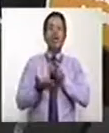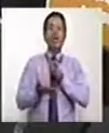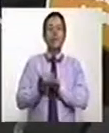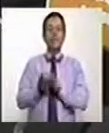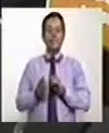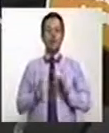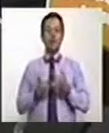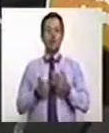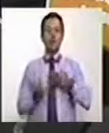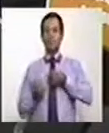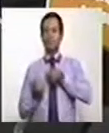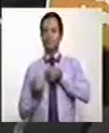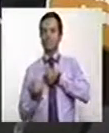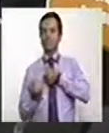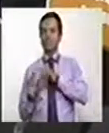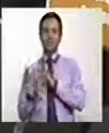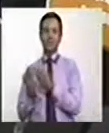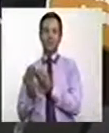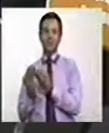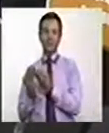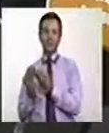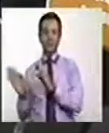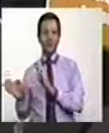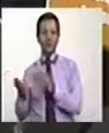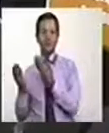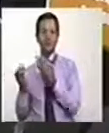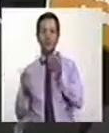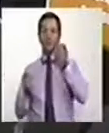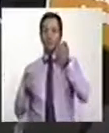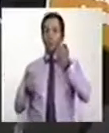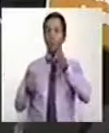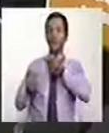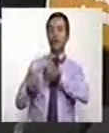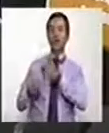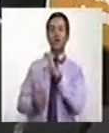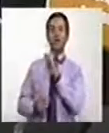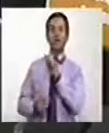familiar. Hicieron de Confama un gran modelo nacional.